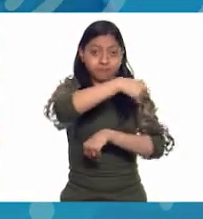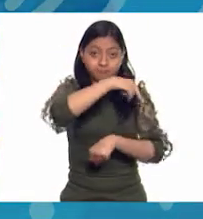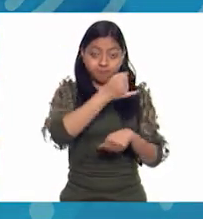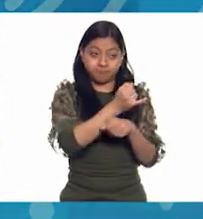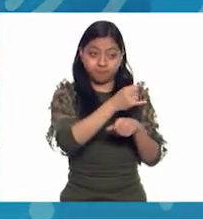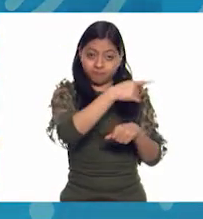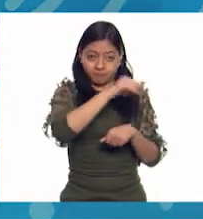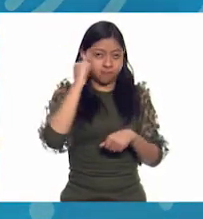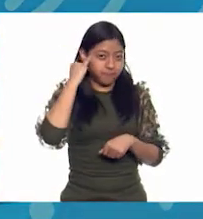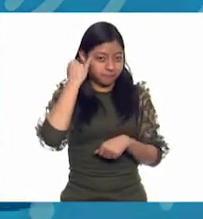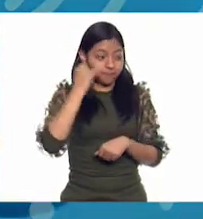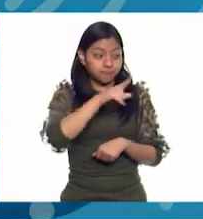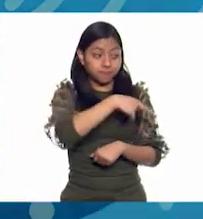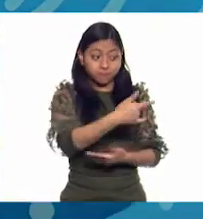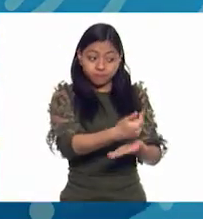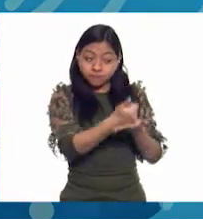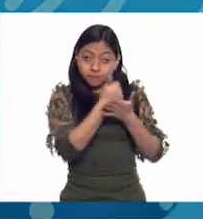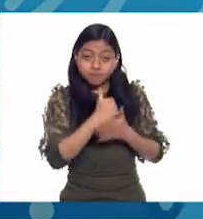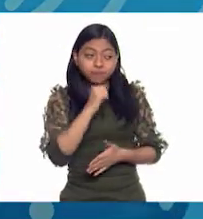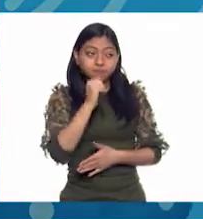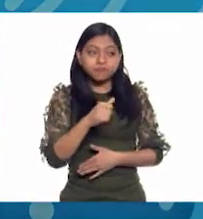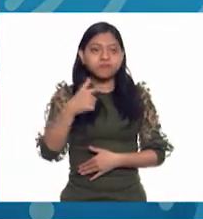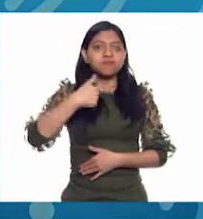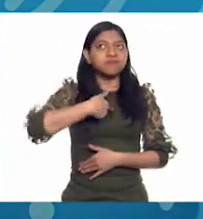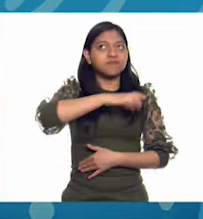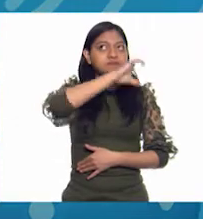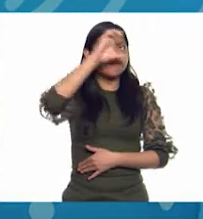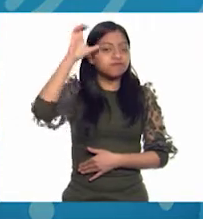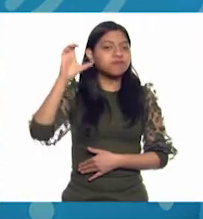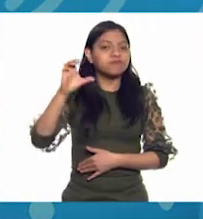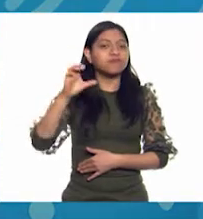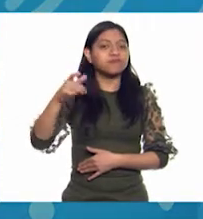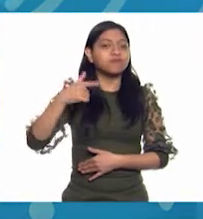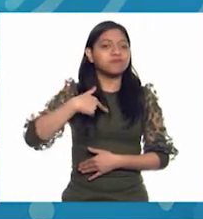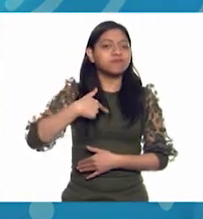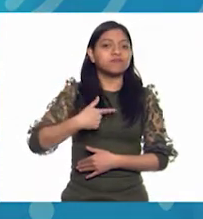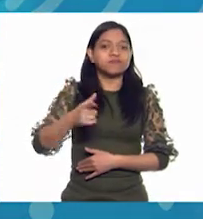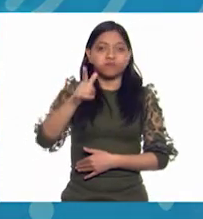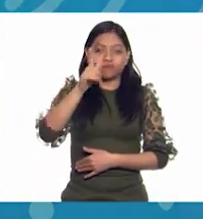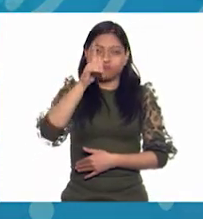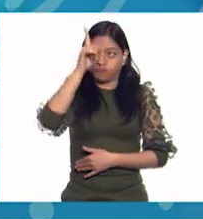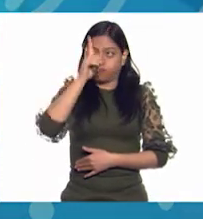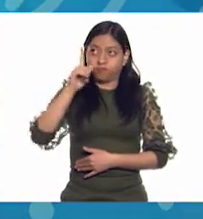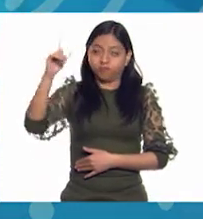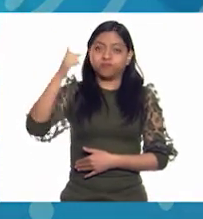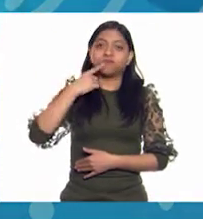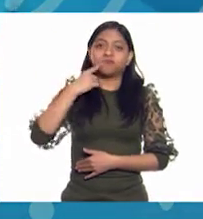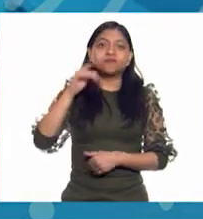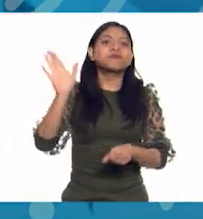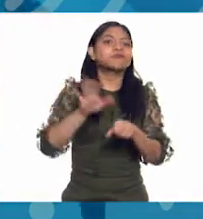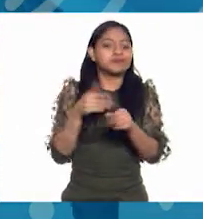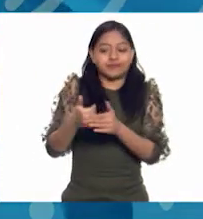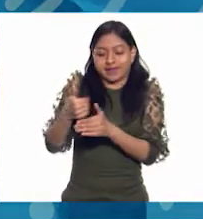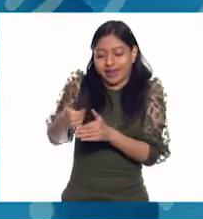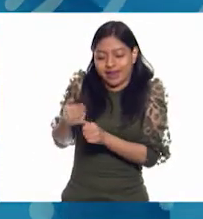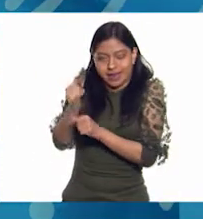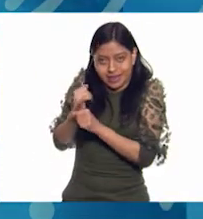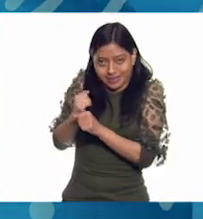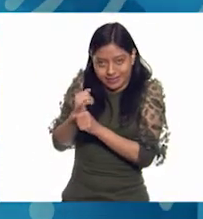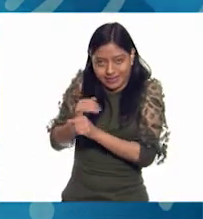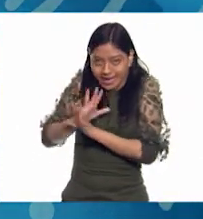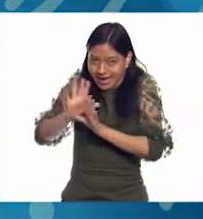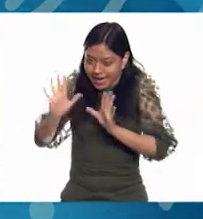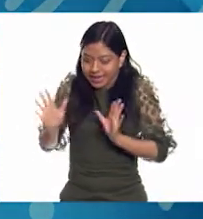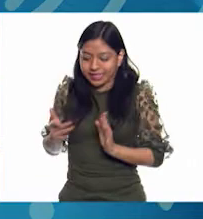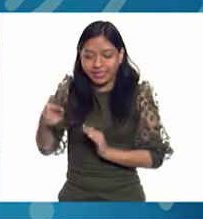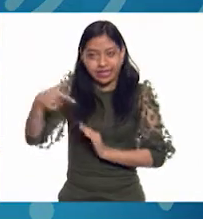no lo apoyaban, desataría la furia de los cielos y teñiría la luna de rojo. Obviamente basó su amenaza con información que tenía apoyado en las tablas